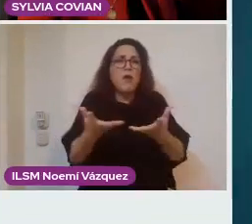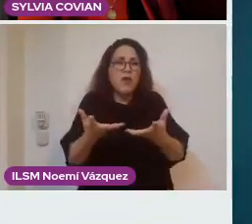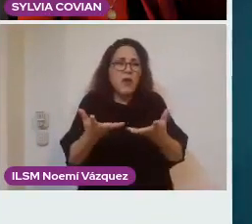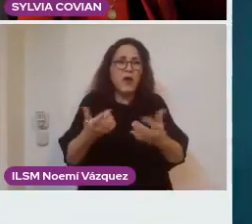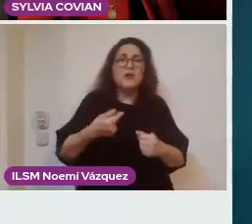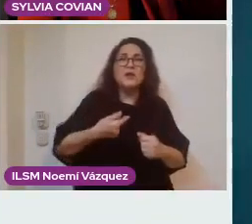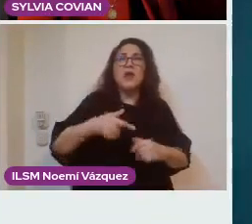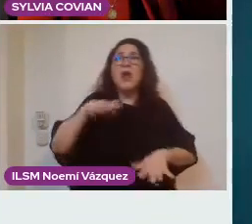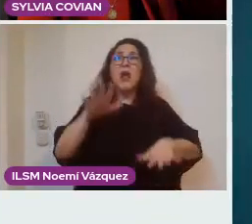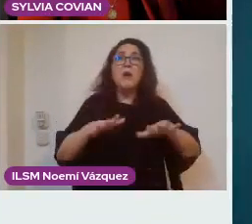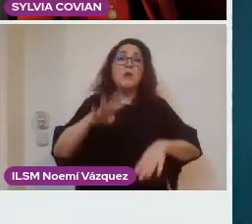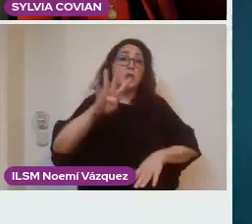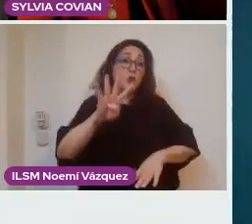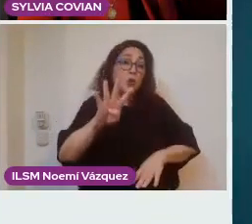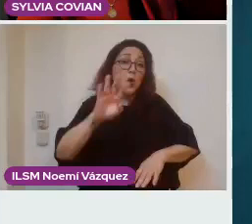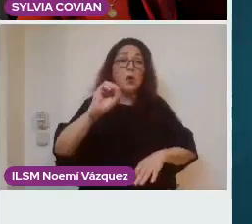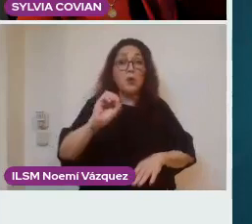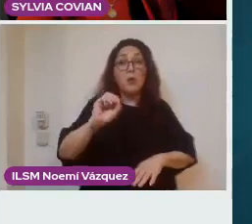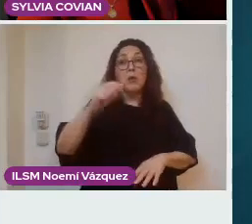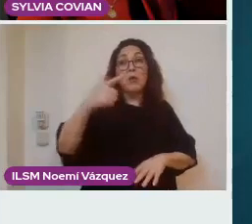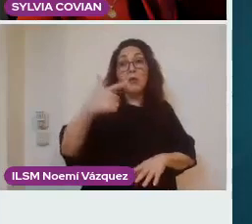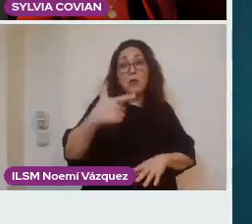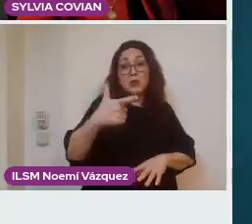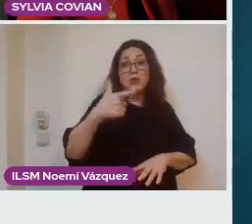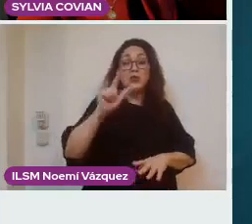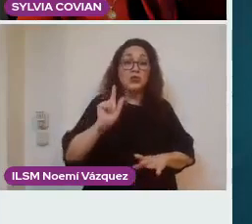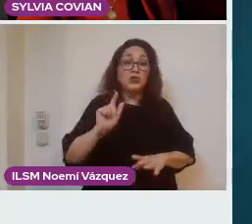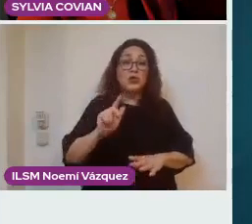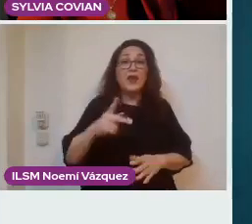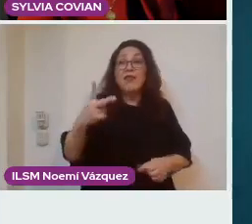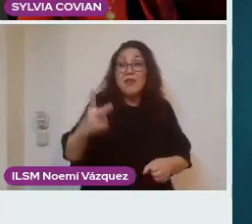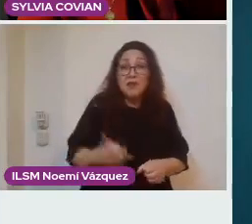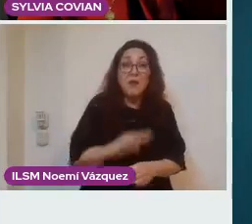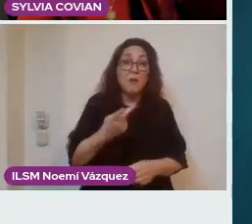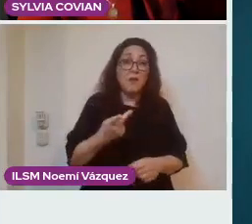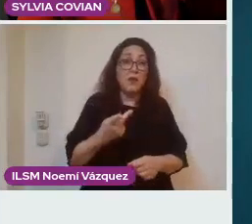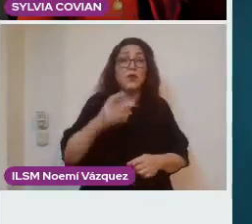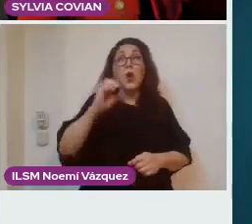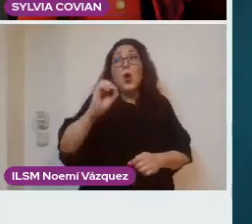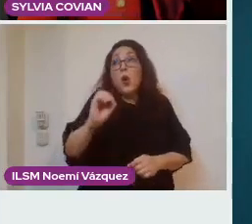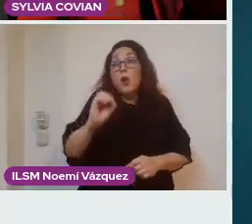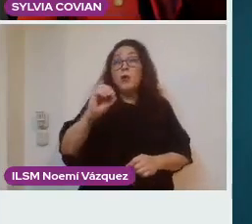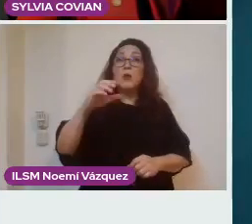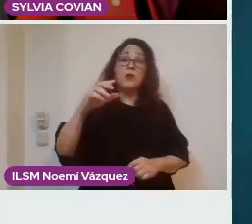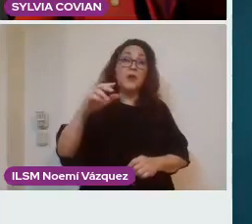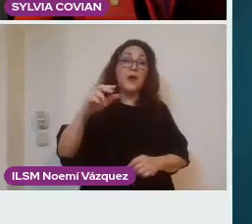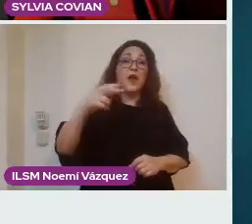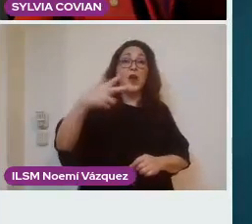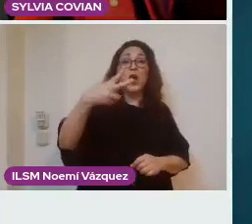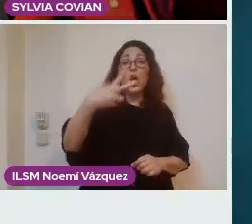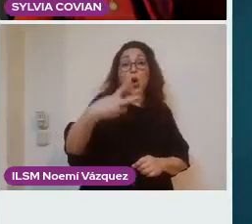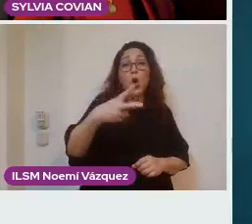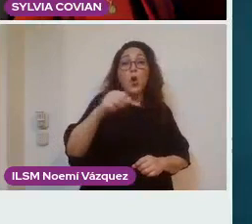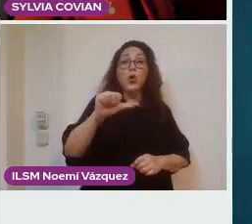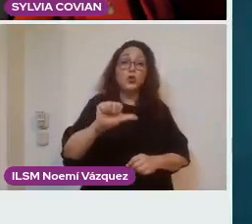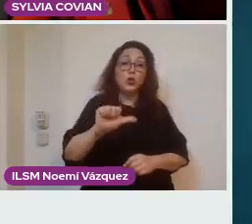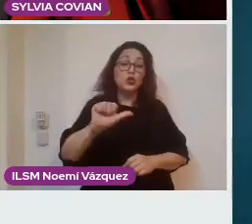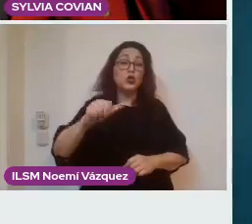es importante porque a veces puede suceder que alguien tenga un atracón o deje de comer porque está